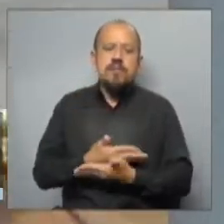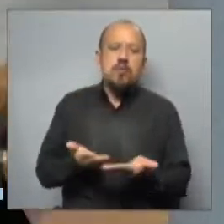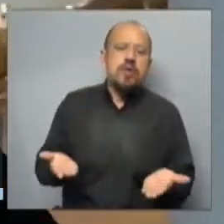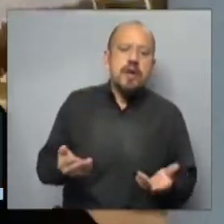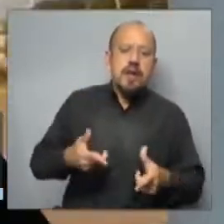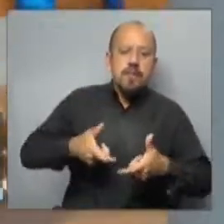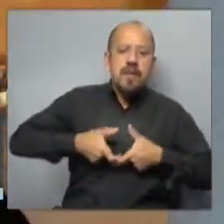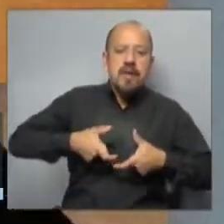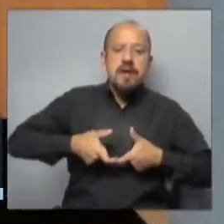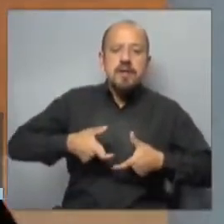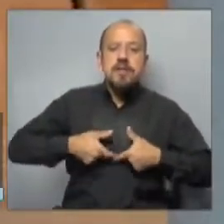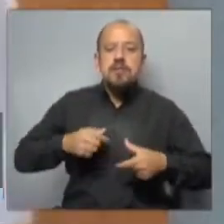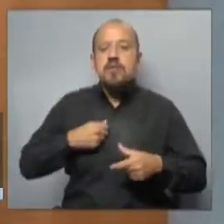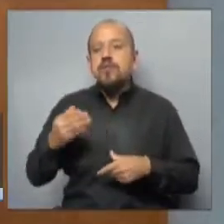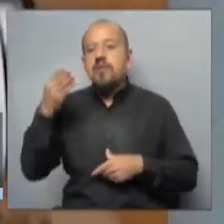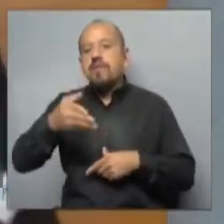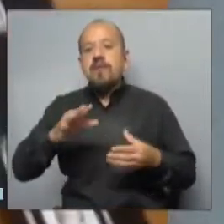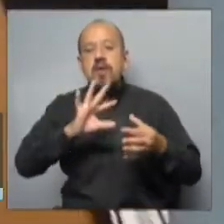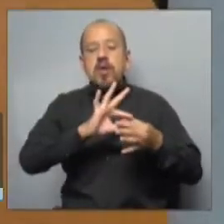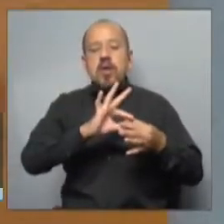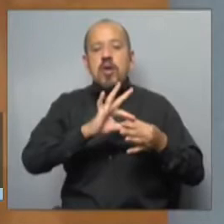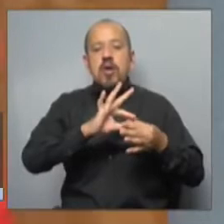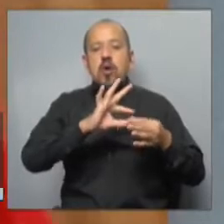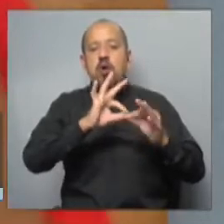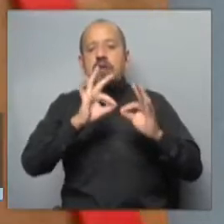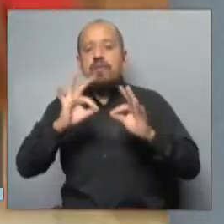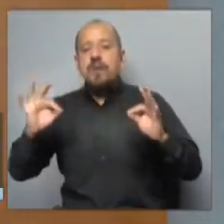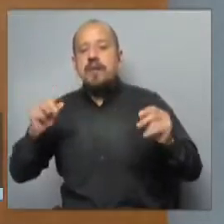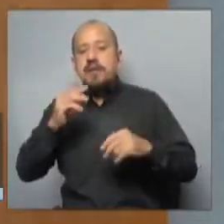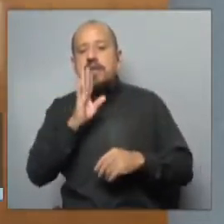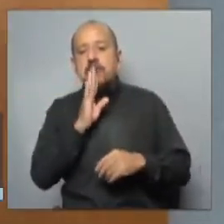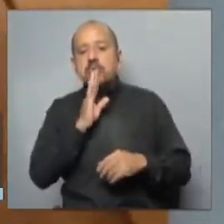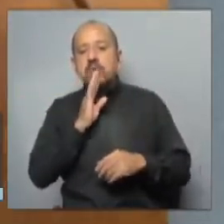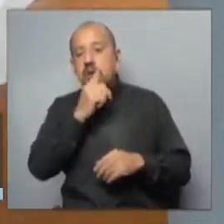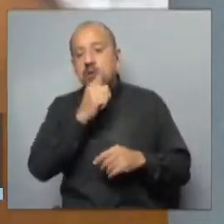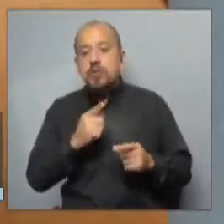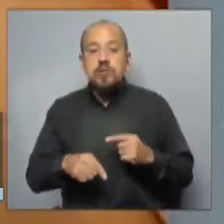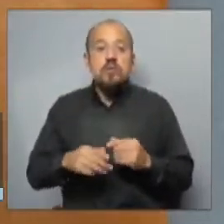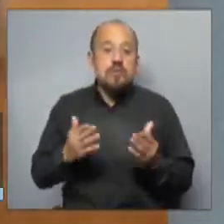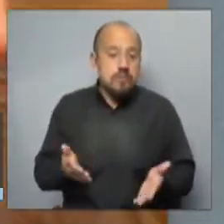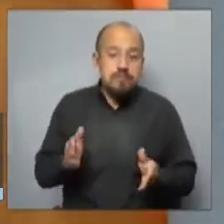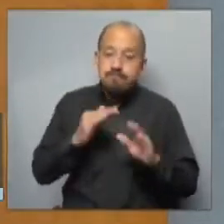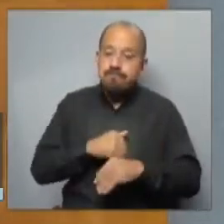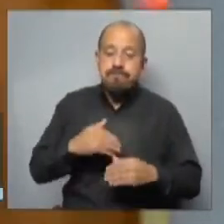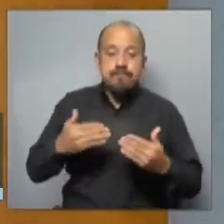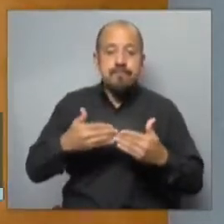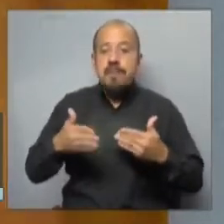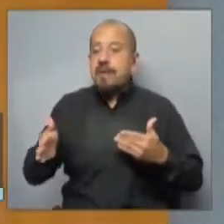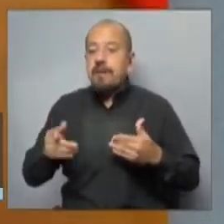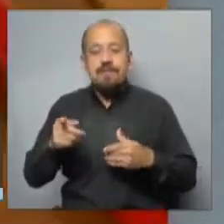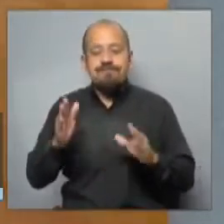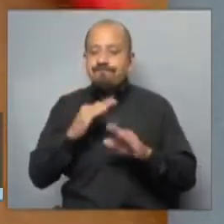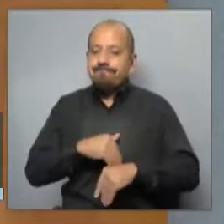cuando yo fui a las olimpiadas a los ángeles no pude ir a panamá porque quedé afuera